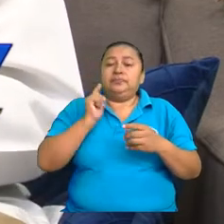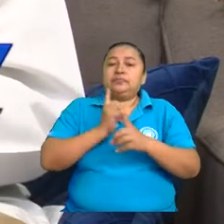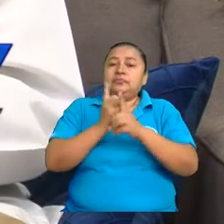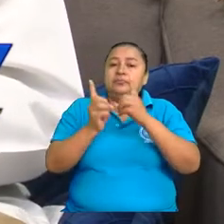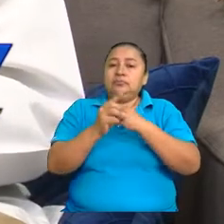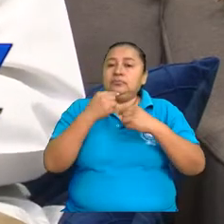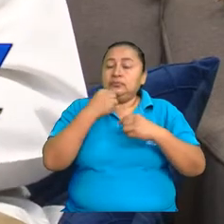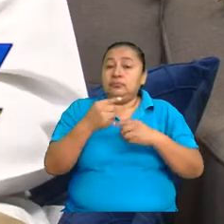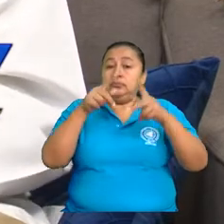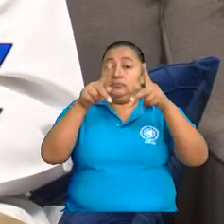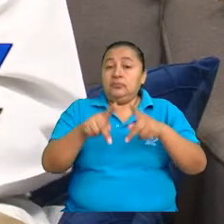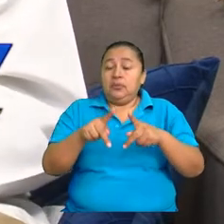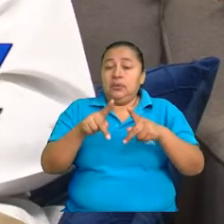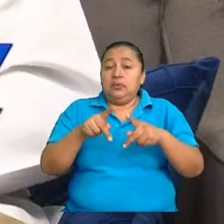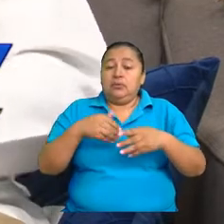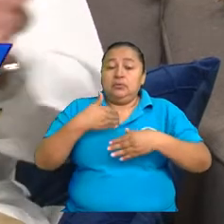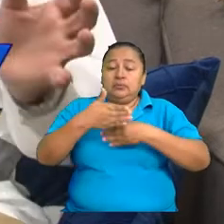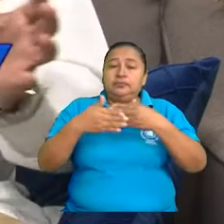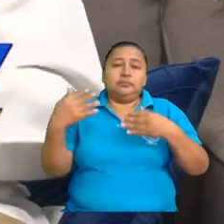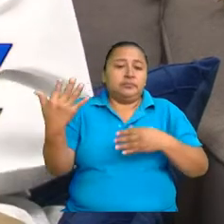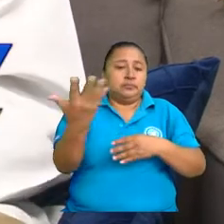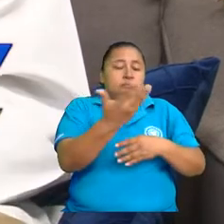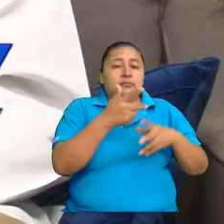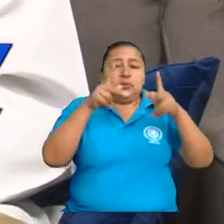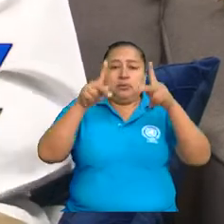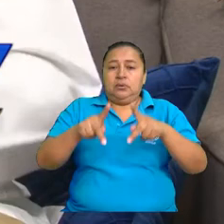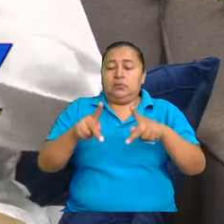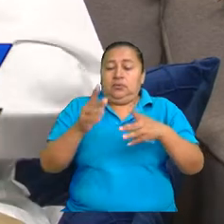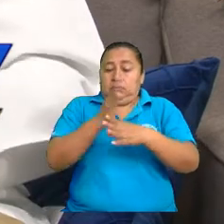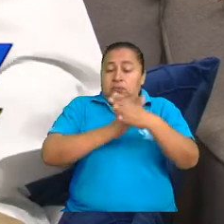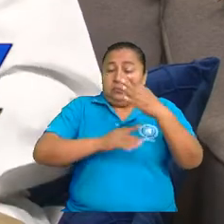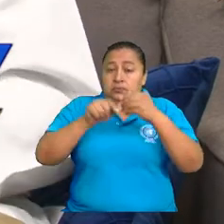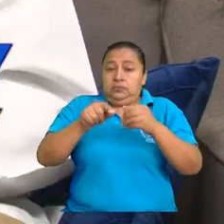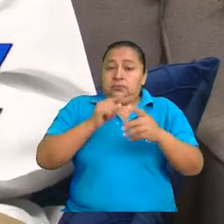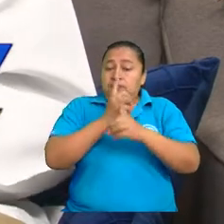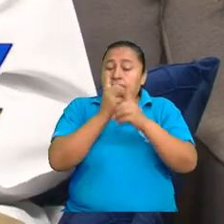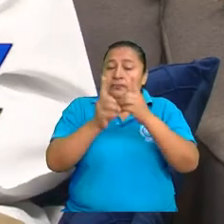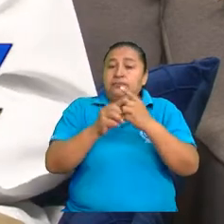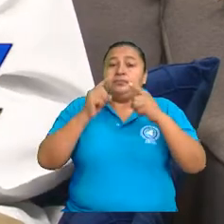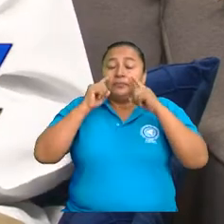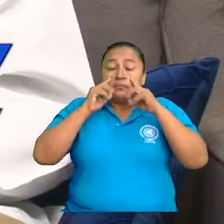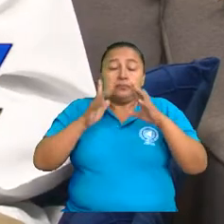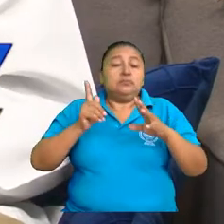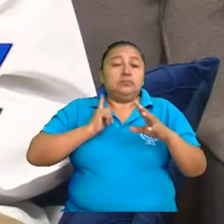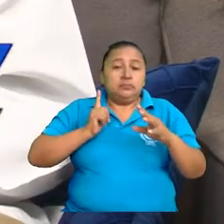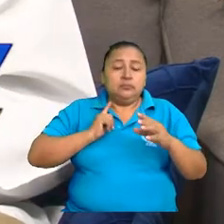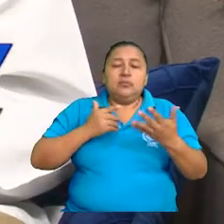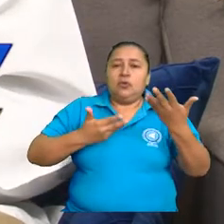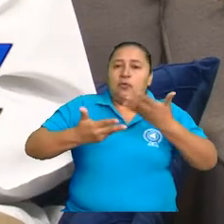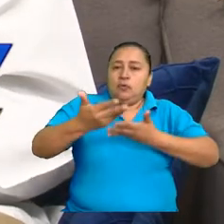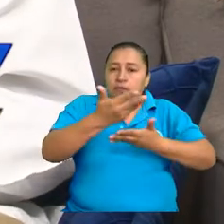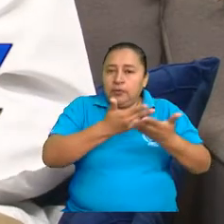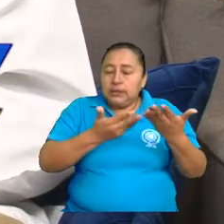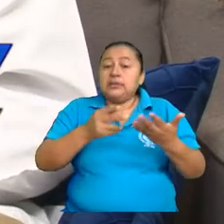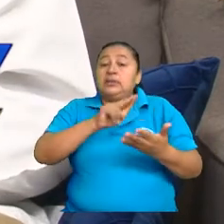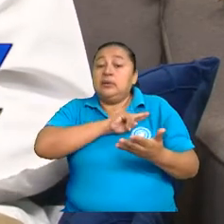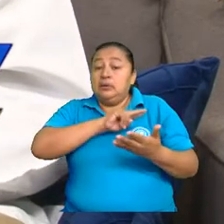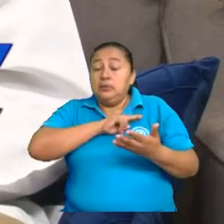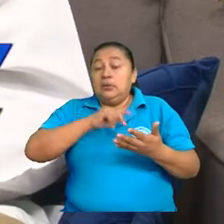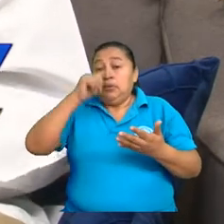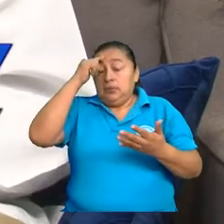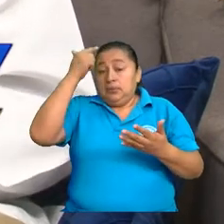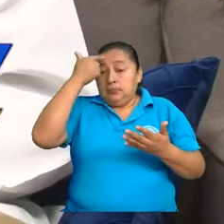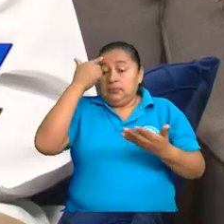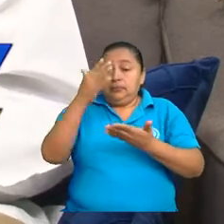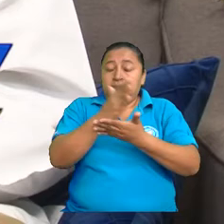decimos a toda la población nicaragüense, que debe de tener toda la confianza suficiente en nuestro gobierno. Inclusive hay